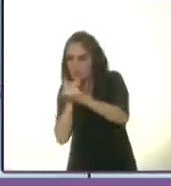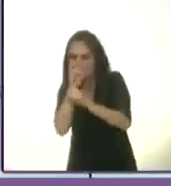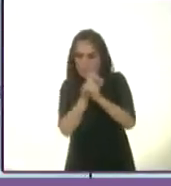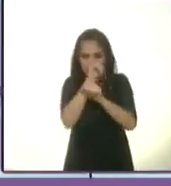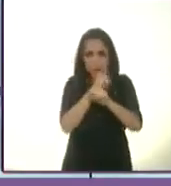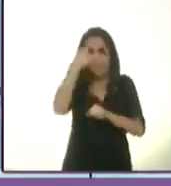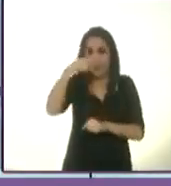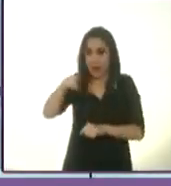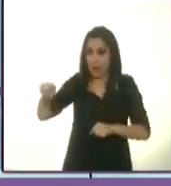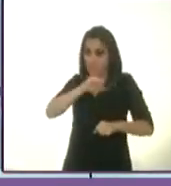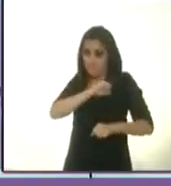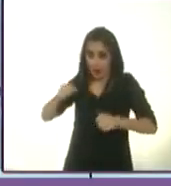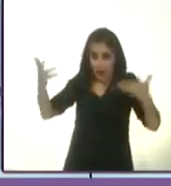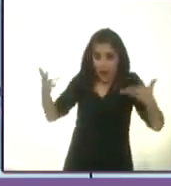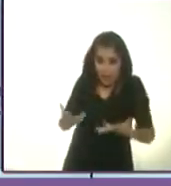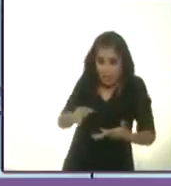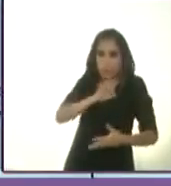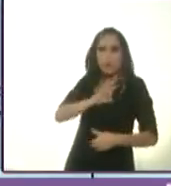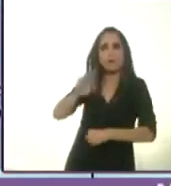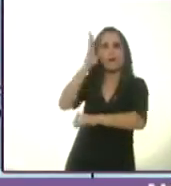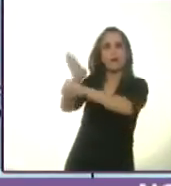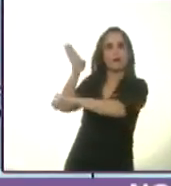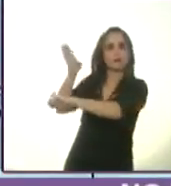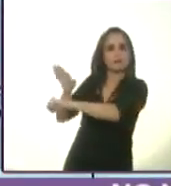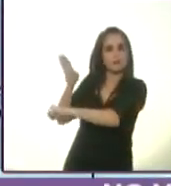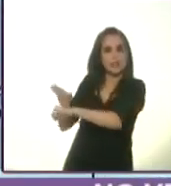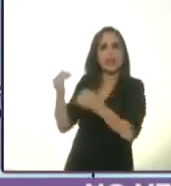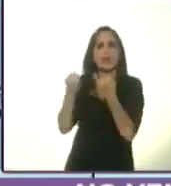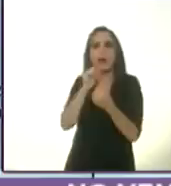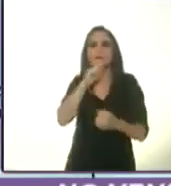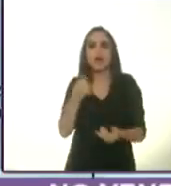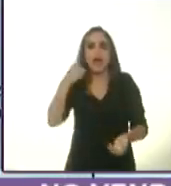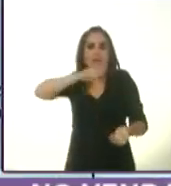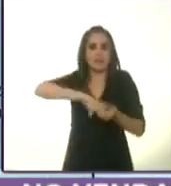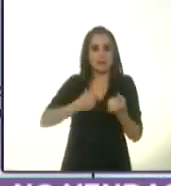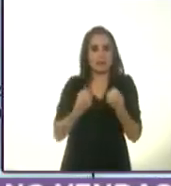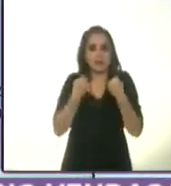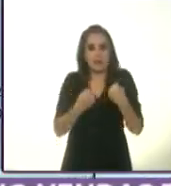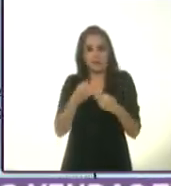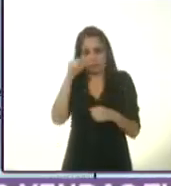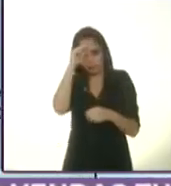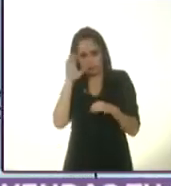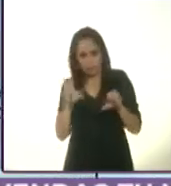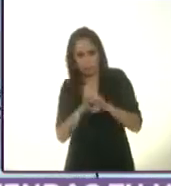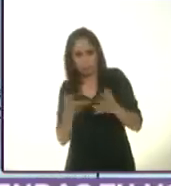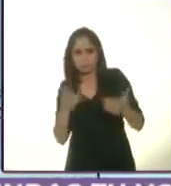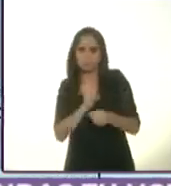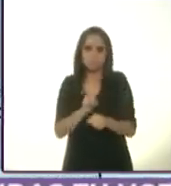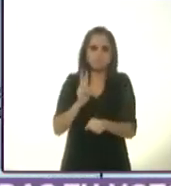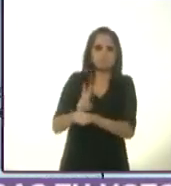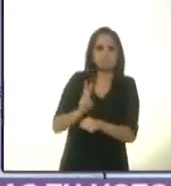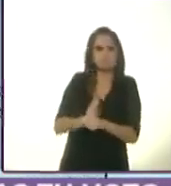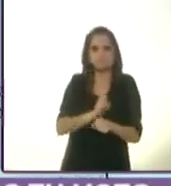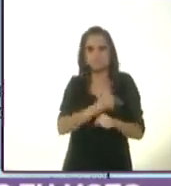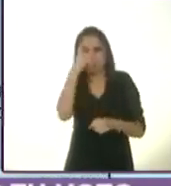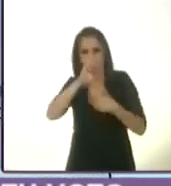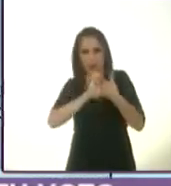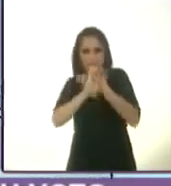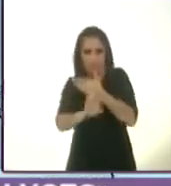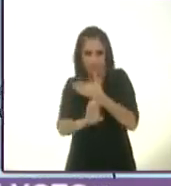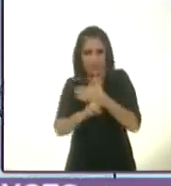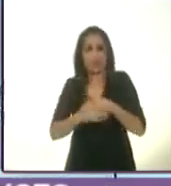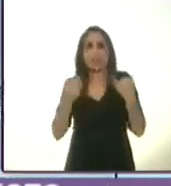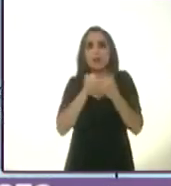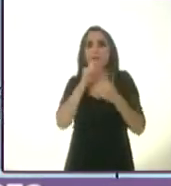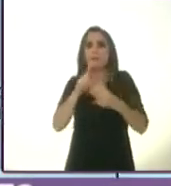se castiguen y de fuerzas también de inteligencia para que se prevengan un tercer ángulo es recuperar los